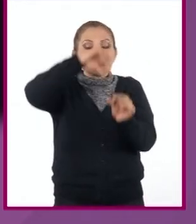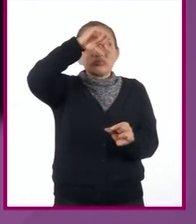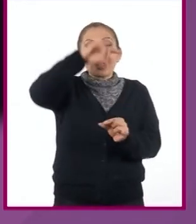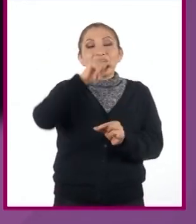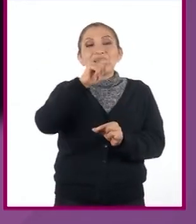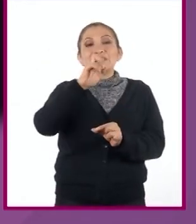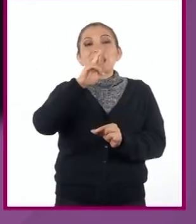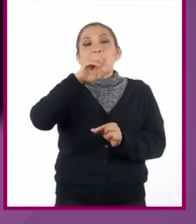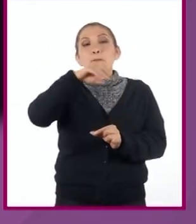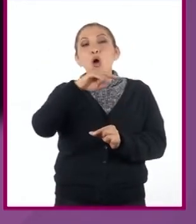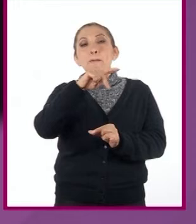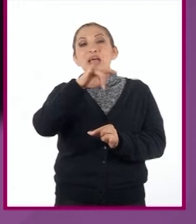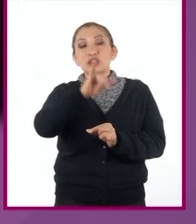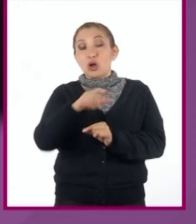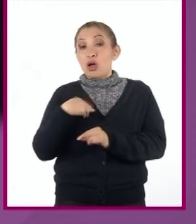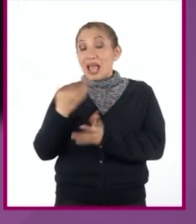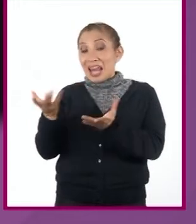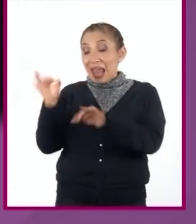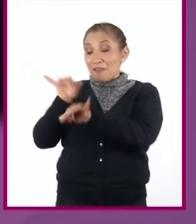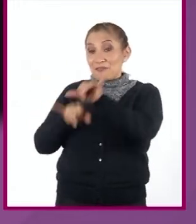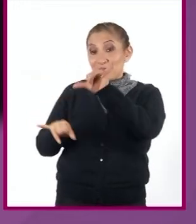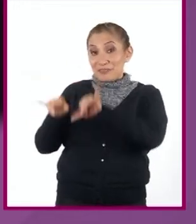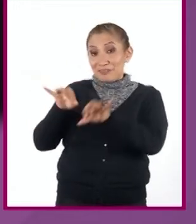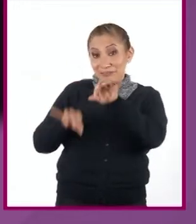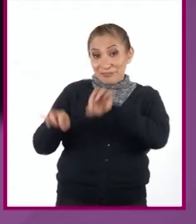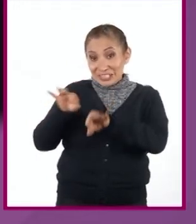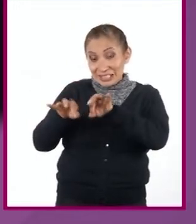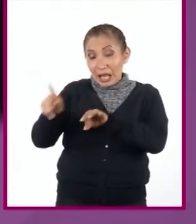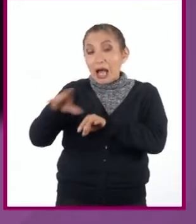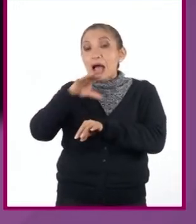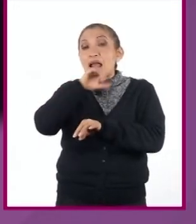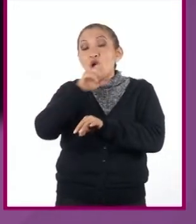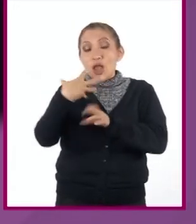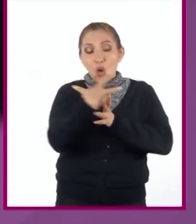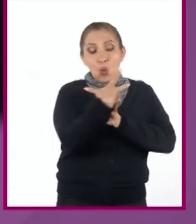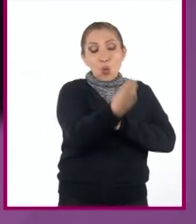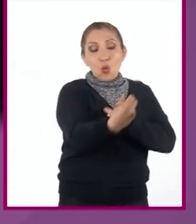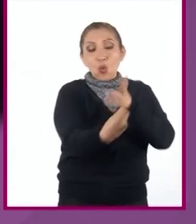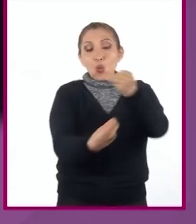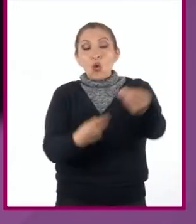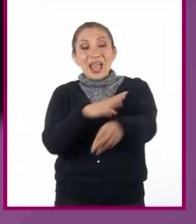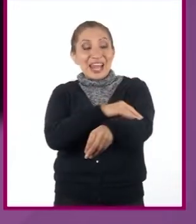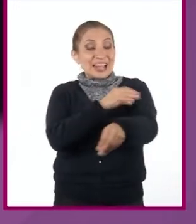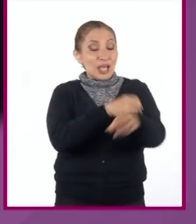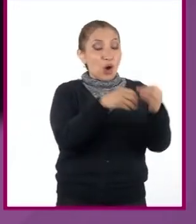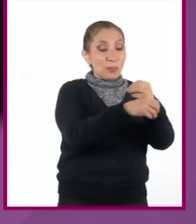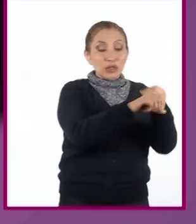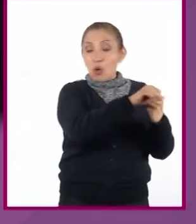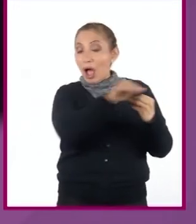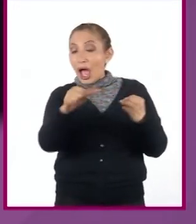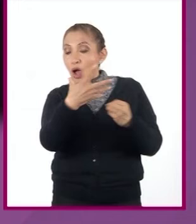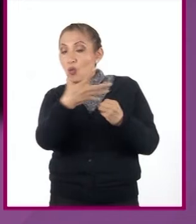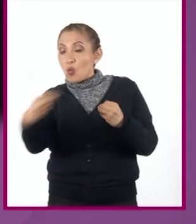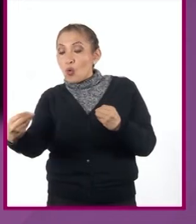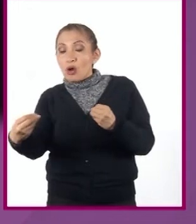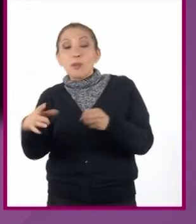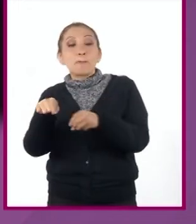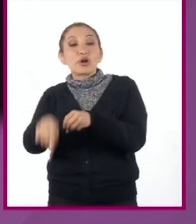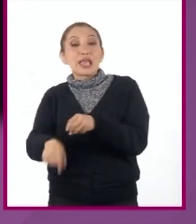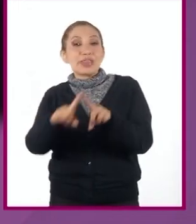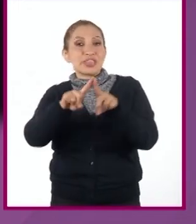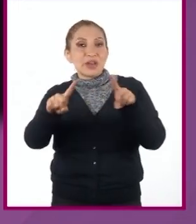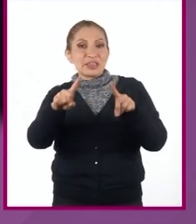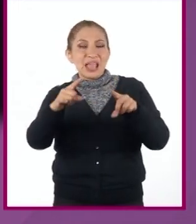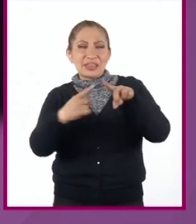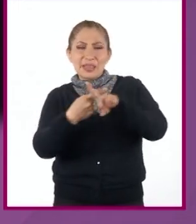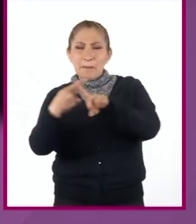termómetro. En términos de la física, el calor se refiere a la transferencia de energía de un cuerpo a otro, a causa de una diferencia